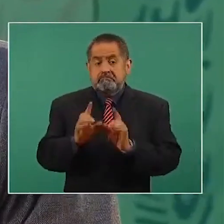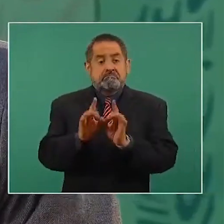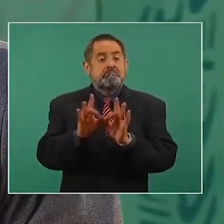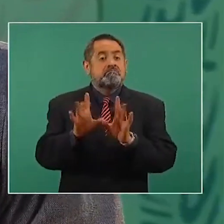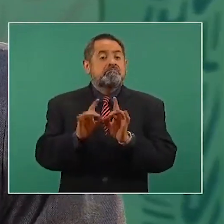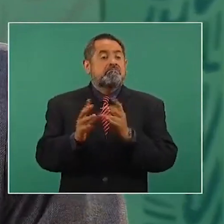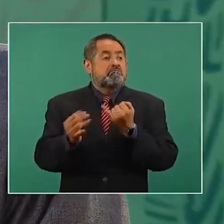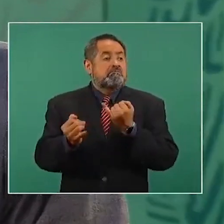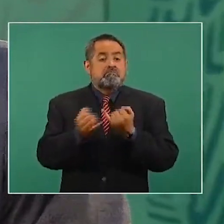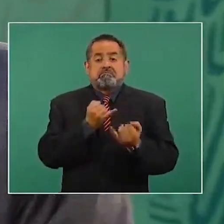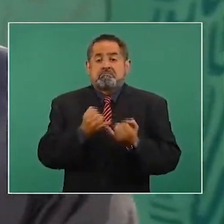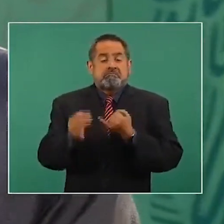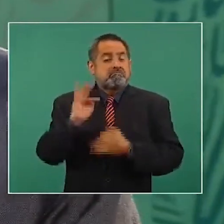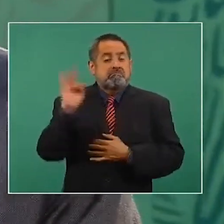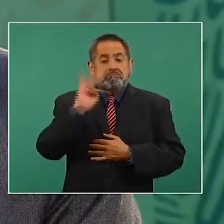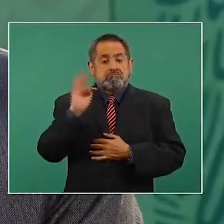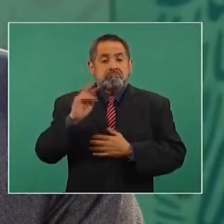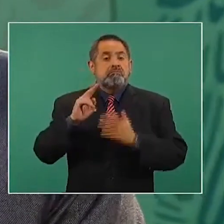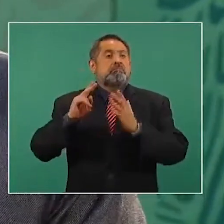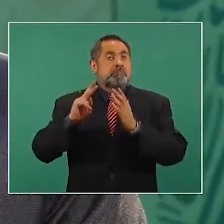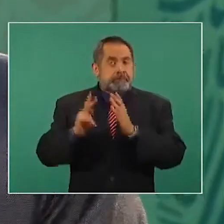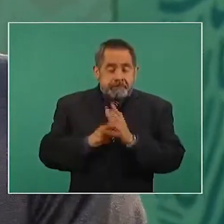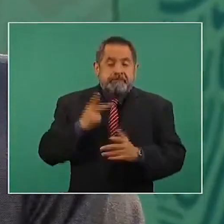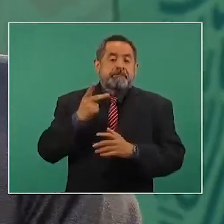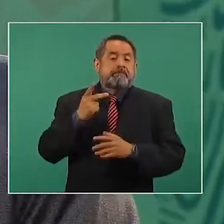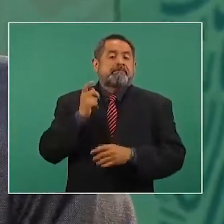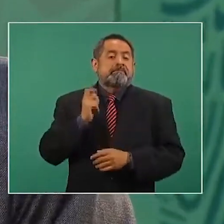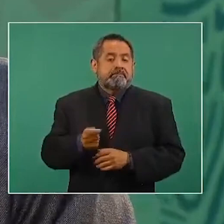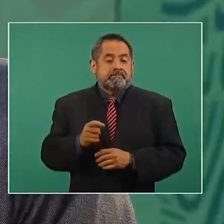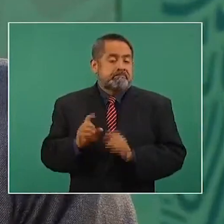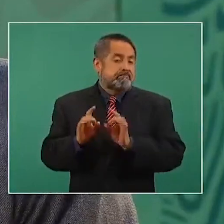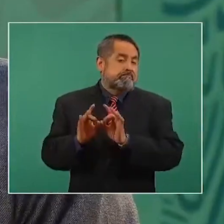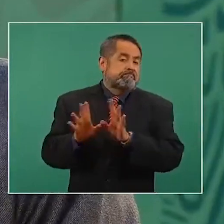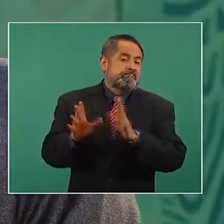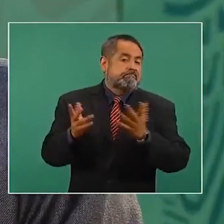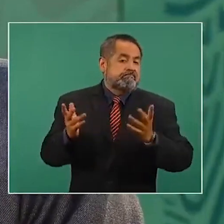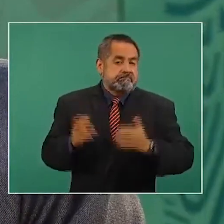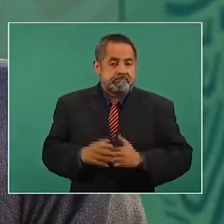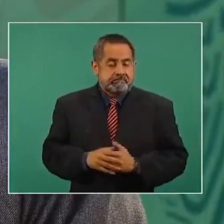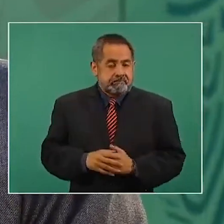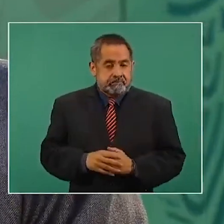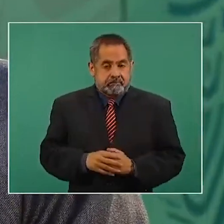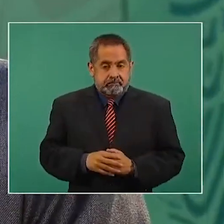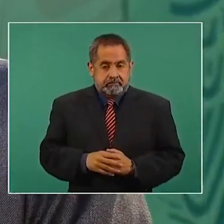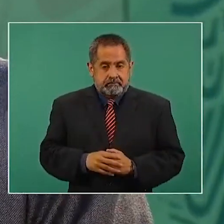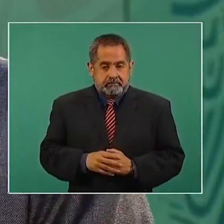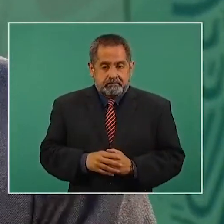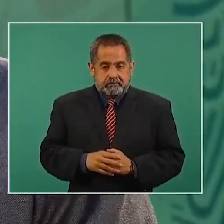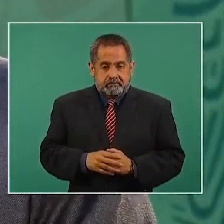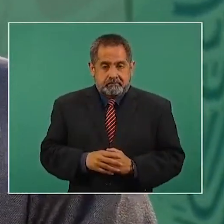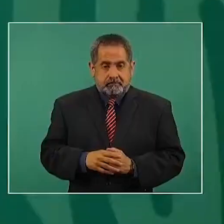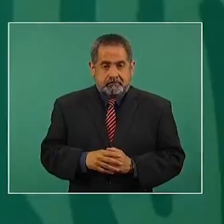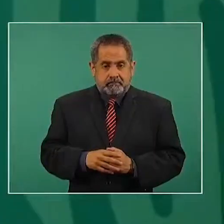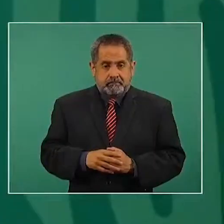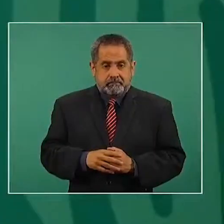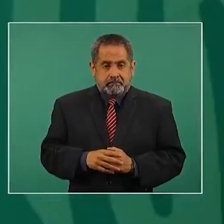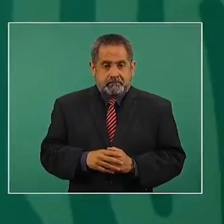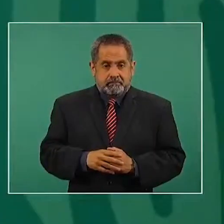de que se pueda presentar una